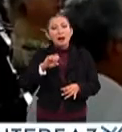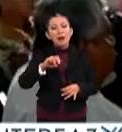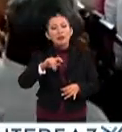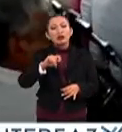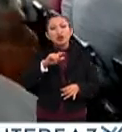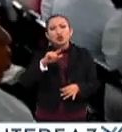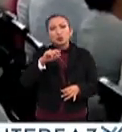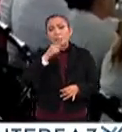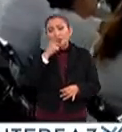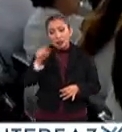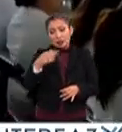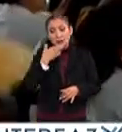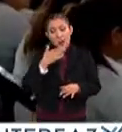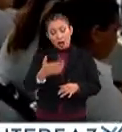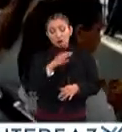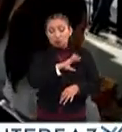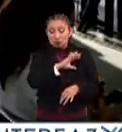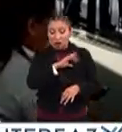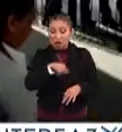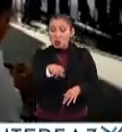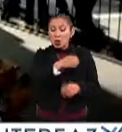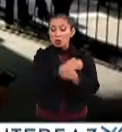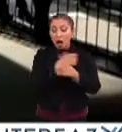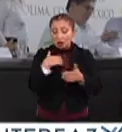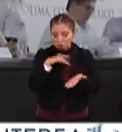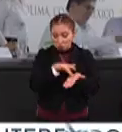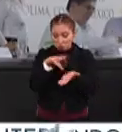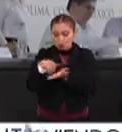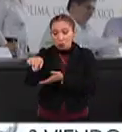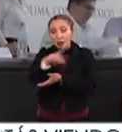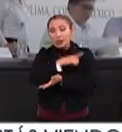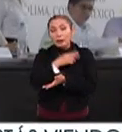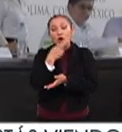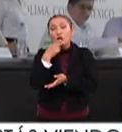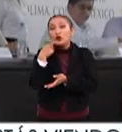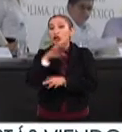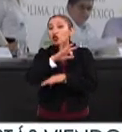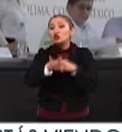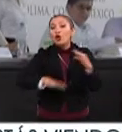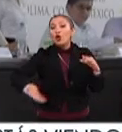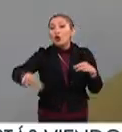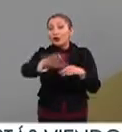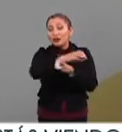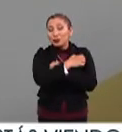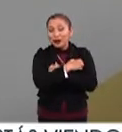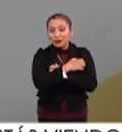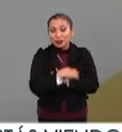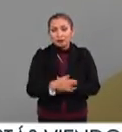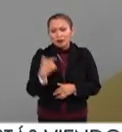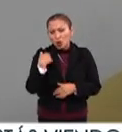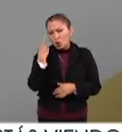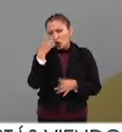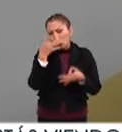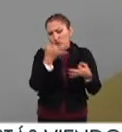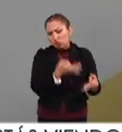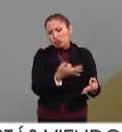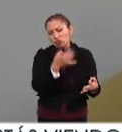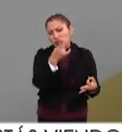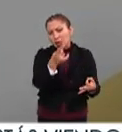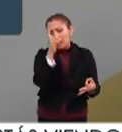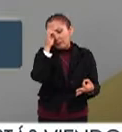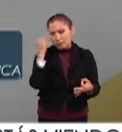Barragán al resaltar el manejo afectivo en la educación, al asegurar que debe aplicarse en todo el sector. Me llamó la atención